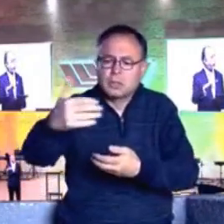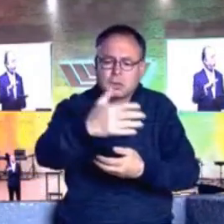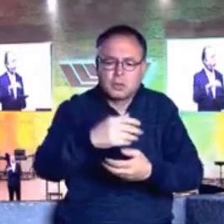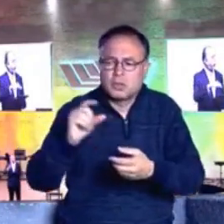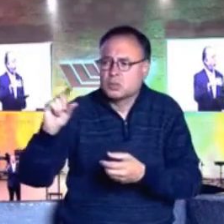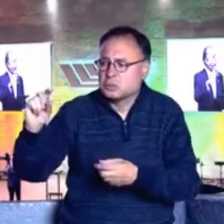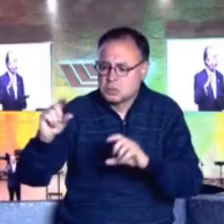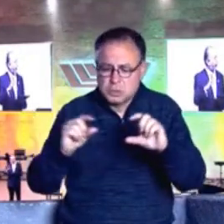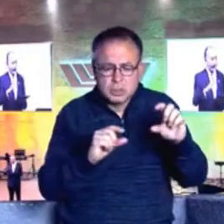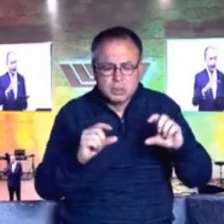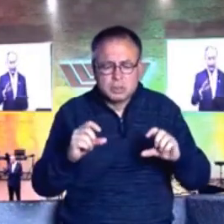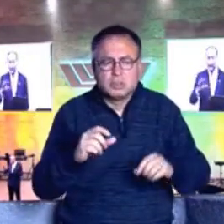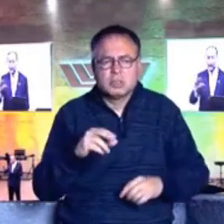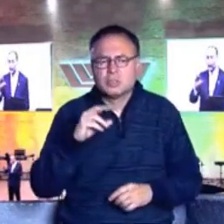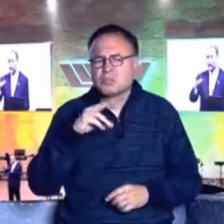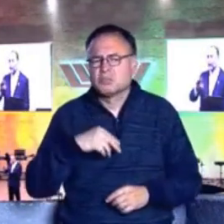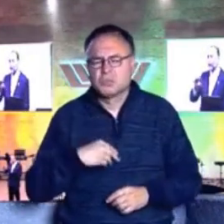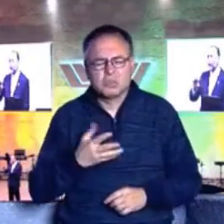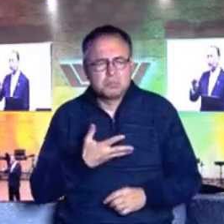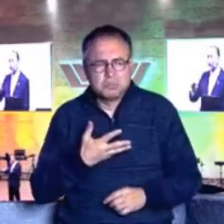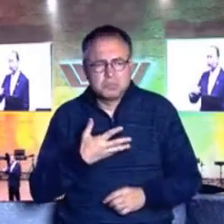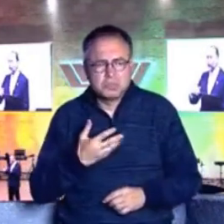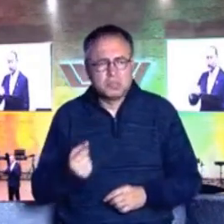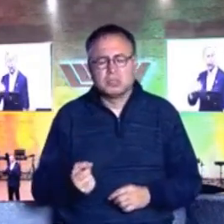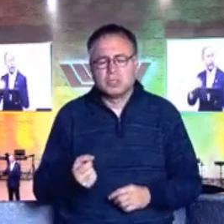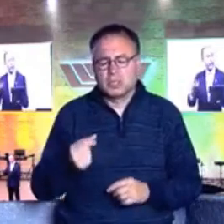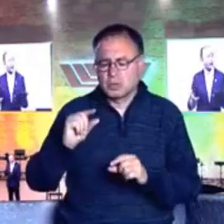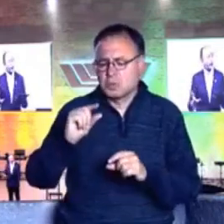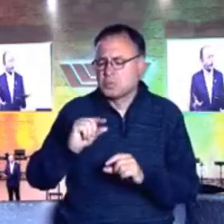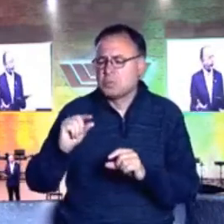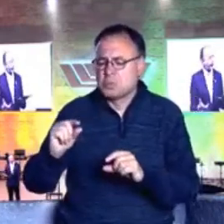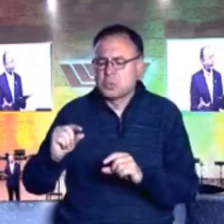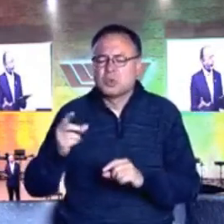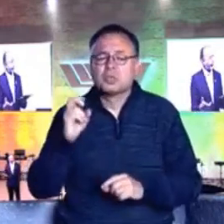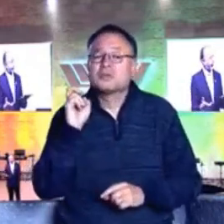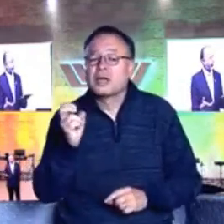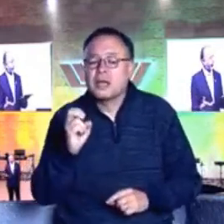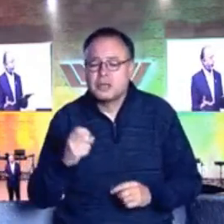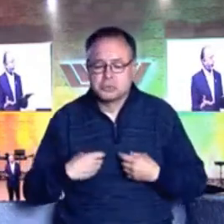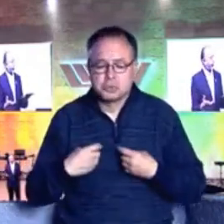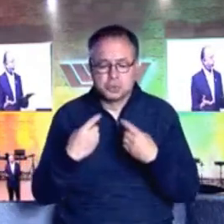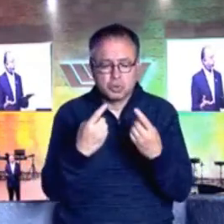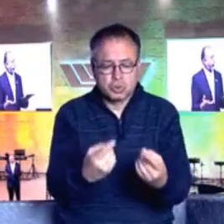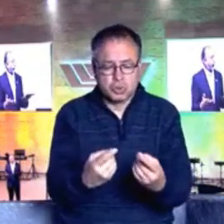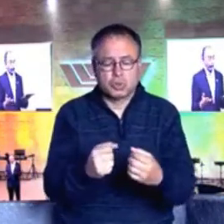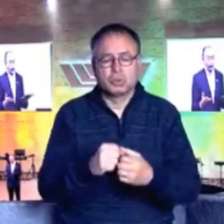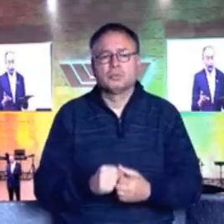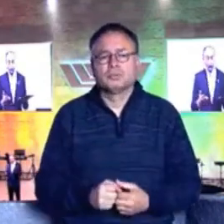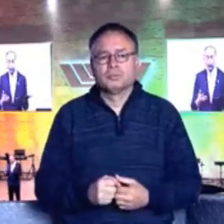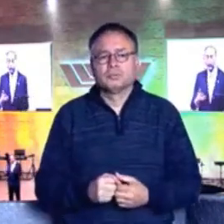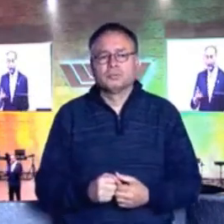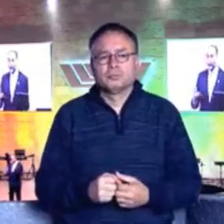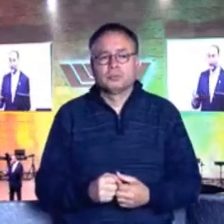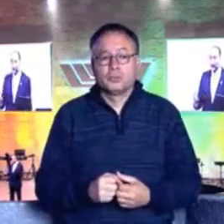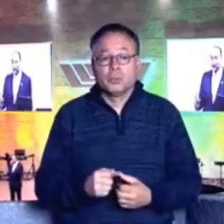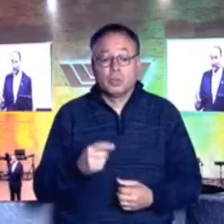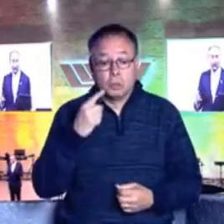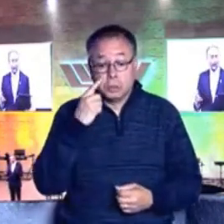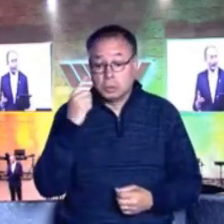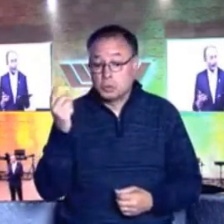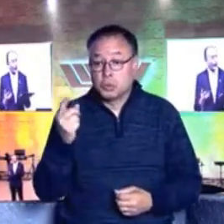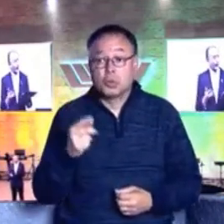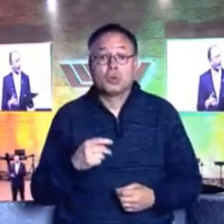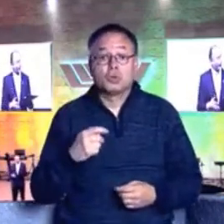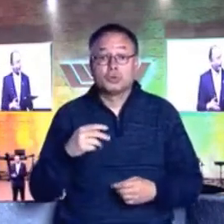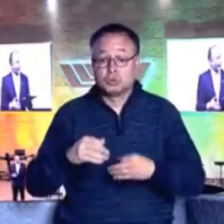tengo dinero para ir a comprar la tienda pero lo que tengo en mi alacena doy a los que necesitan y fuimos testigos que de repente